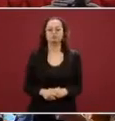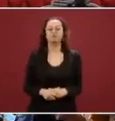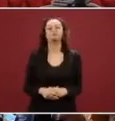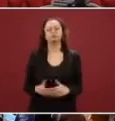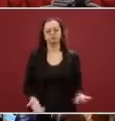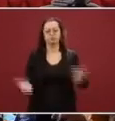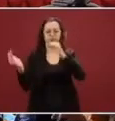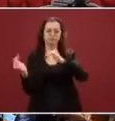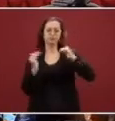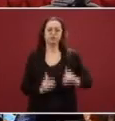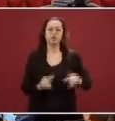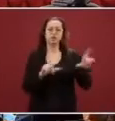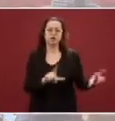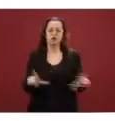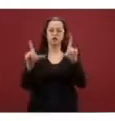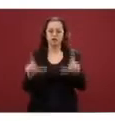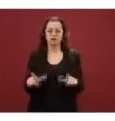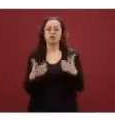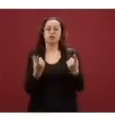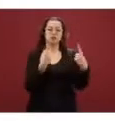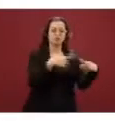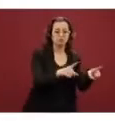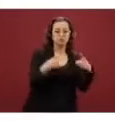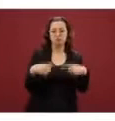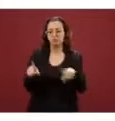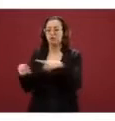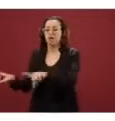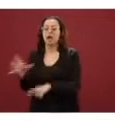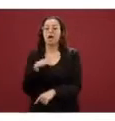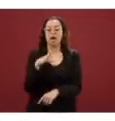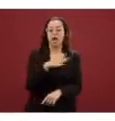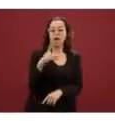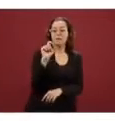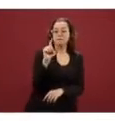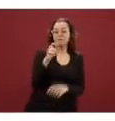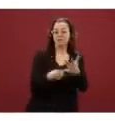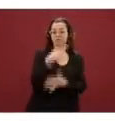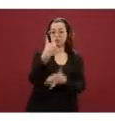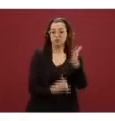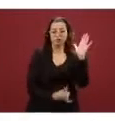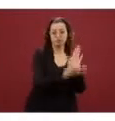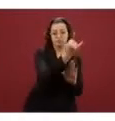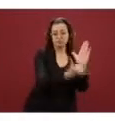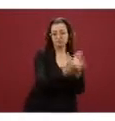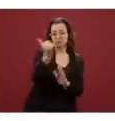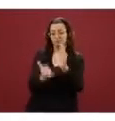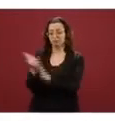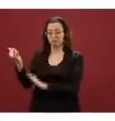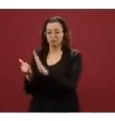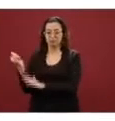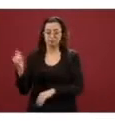construcción. Simultáneamente están arrancados ya no 17, 20 frentes de construcción que los voy a describir de manera